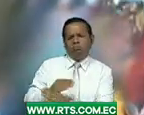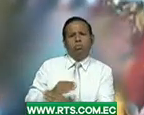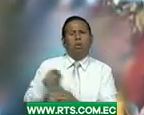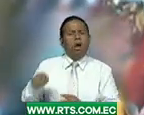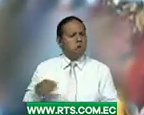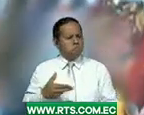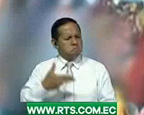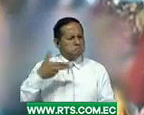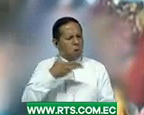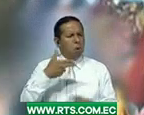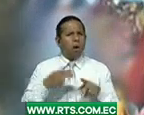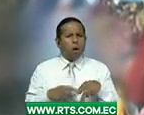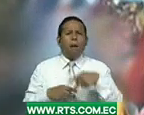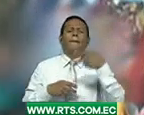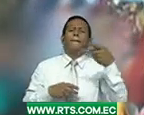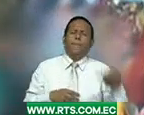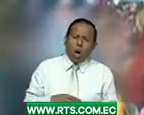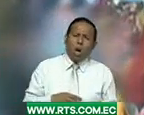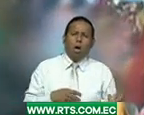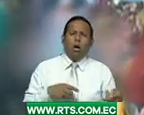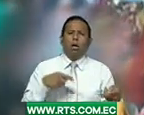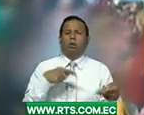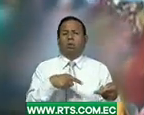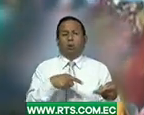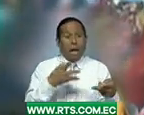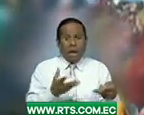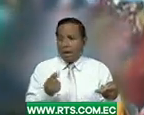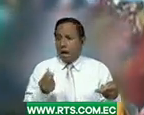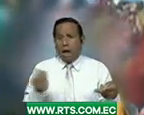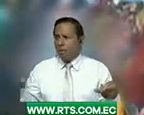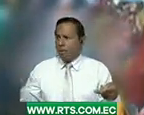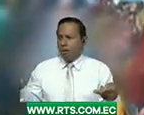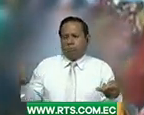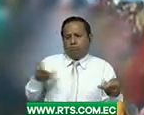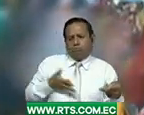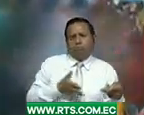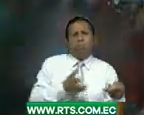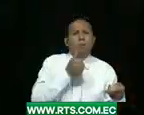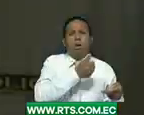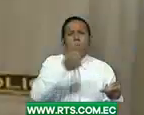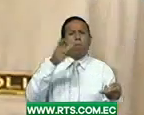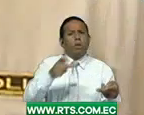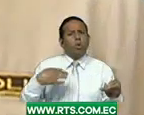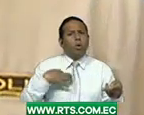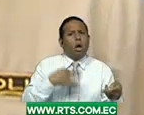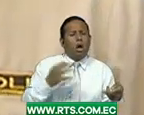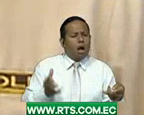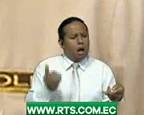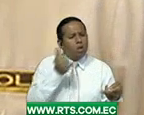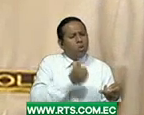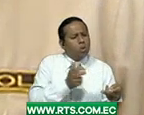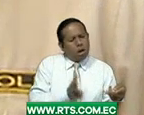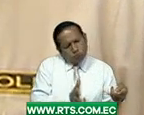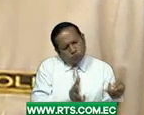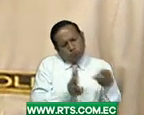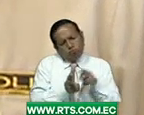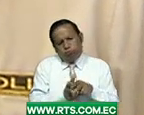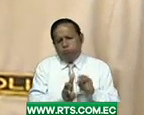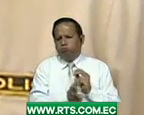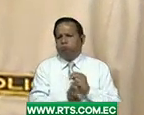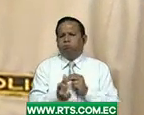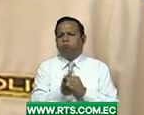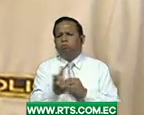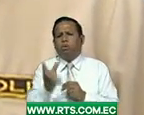le dispararon. Inmediatamente había sido trasladado por gente del lugar al hospital. Eso es lo que se